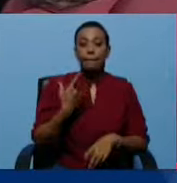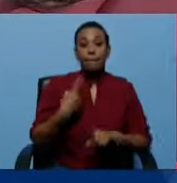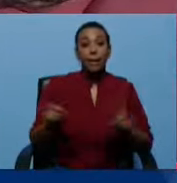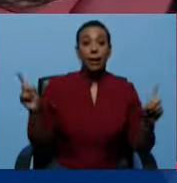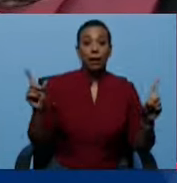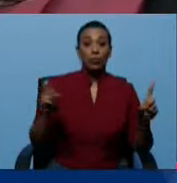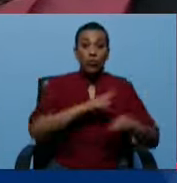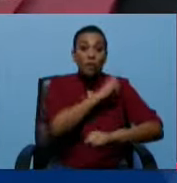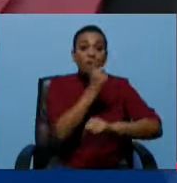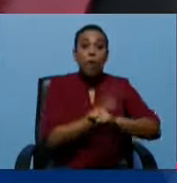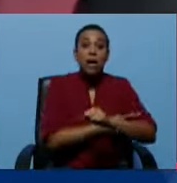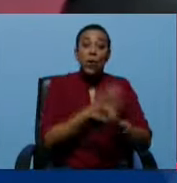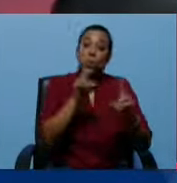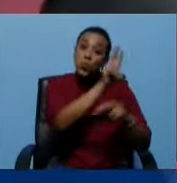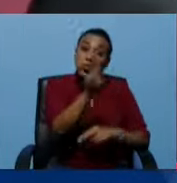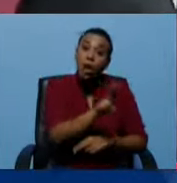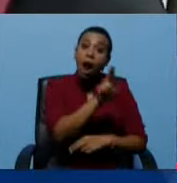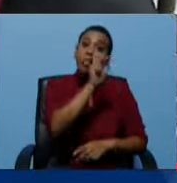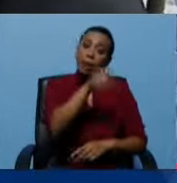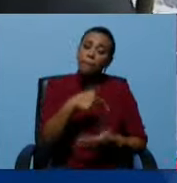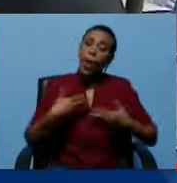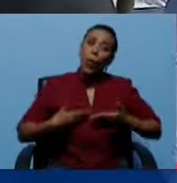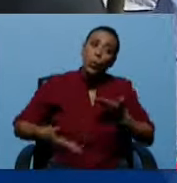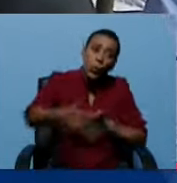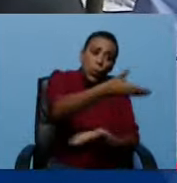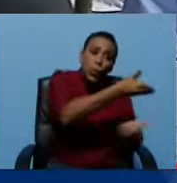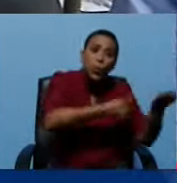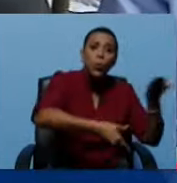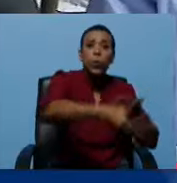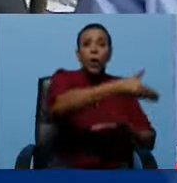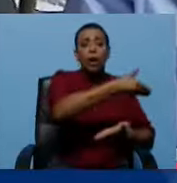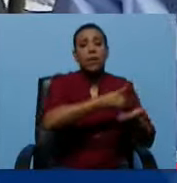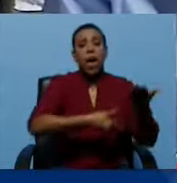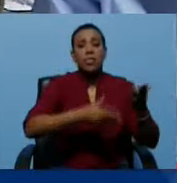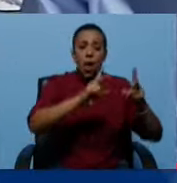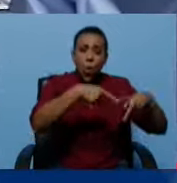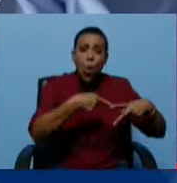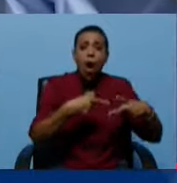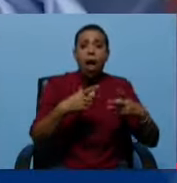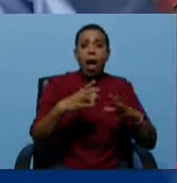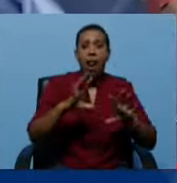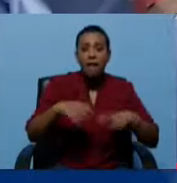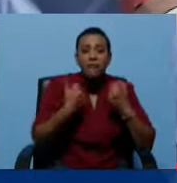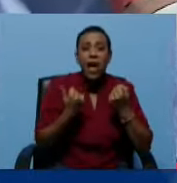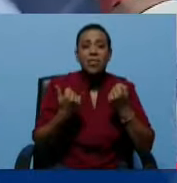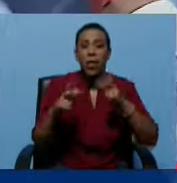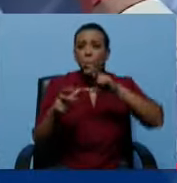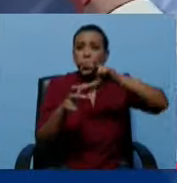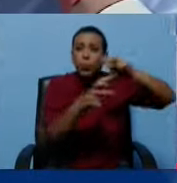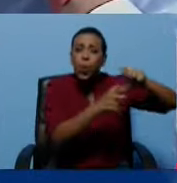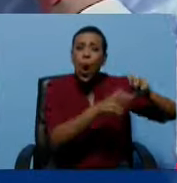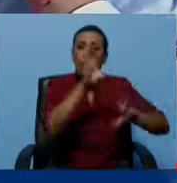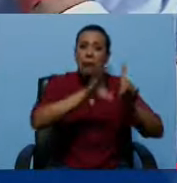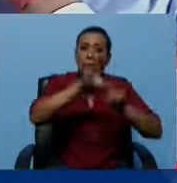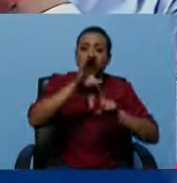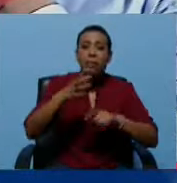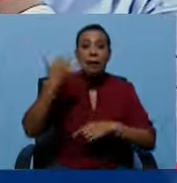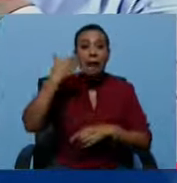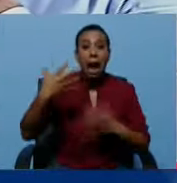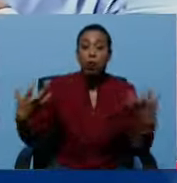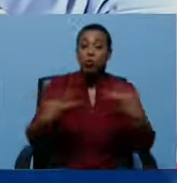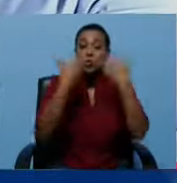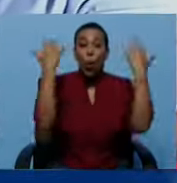toda esa fuerza deberían utilizarla para revertir la emergencia climática que estamos